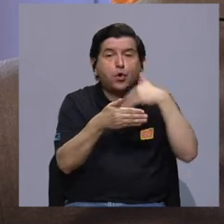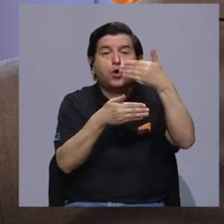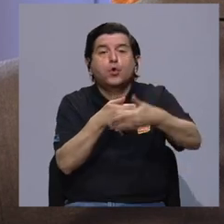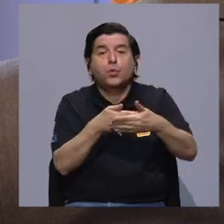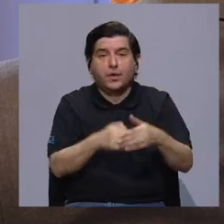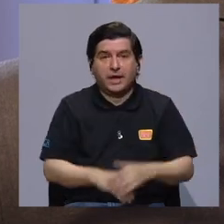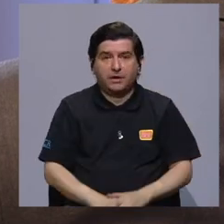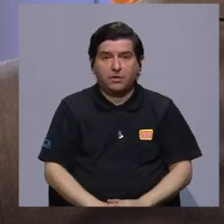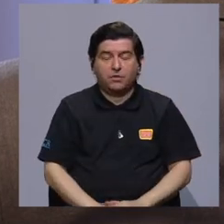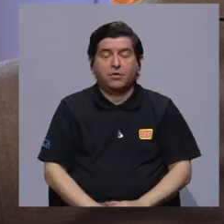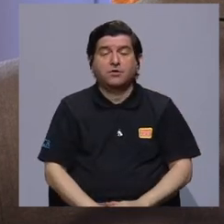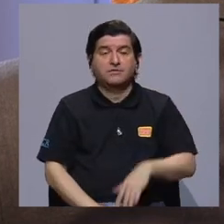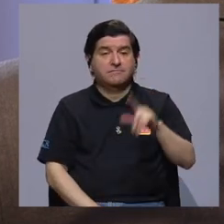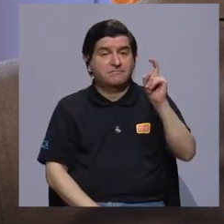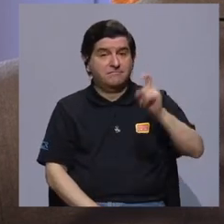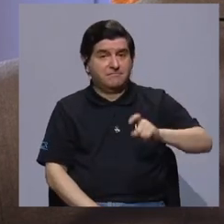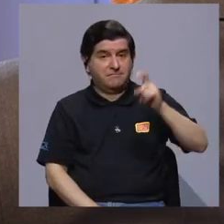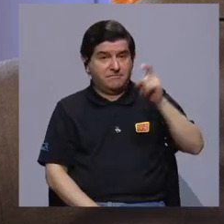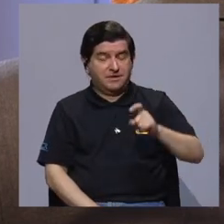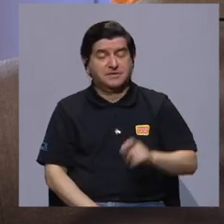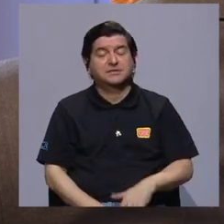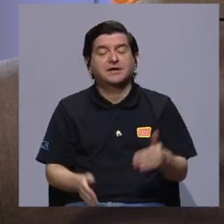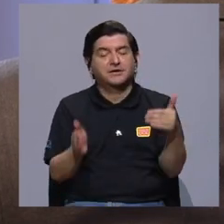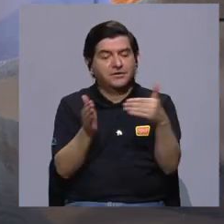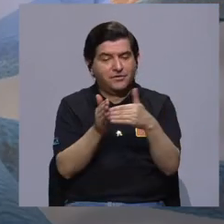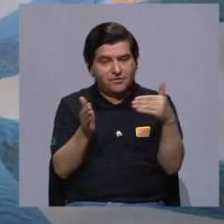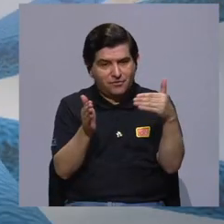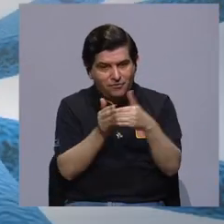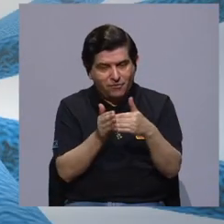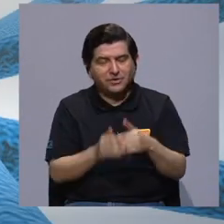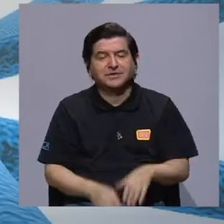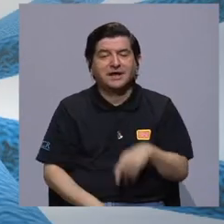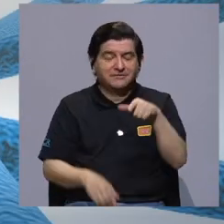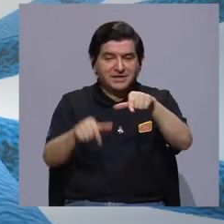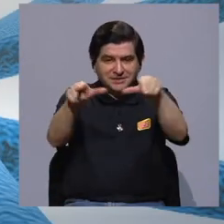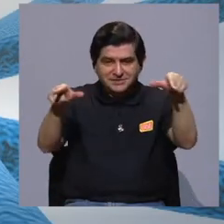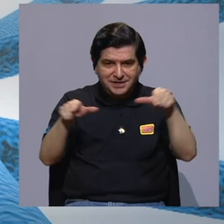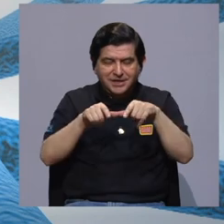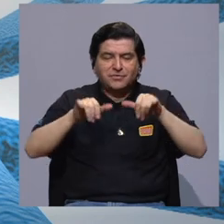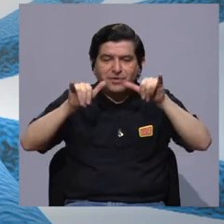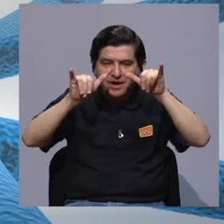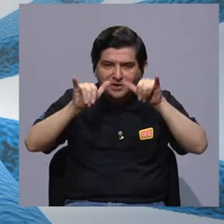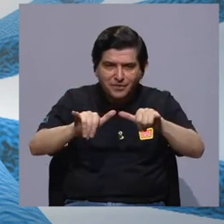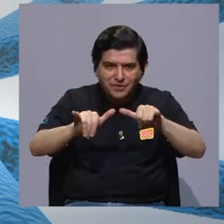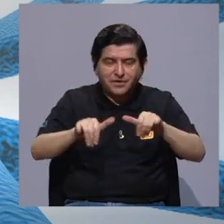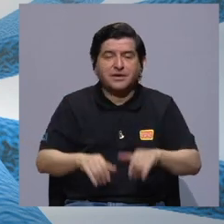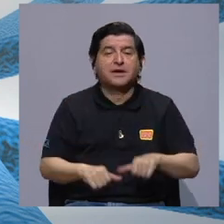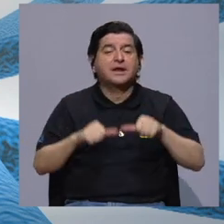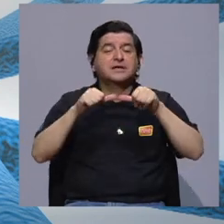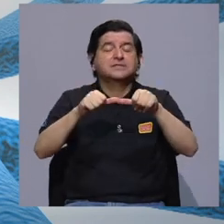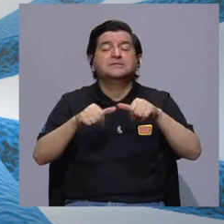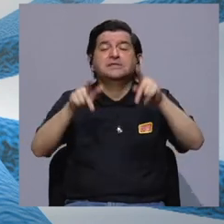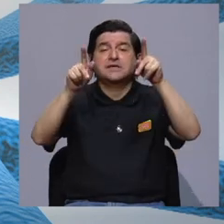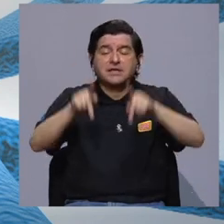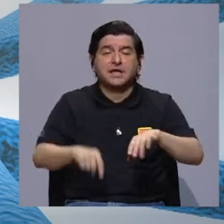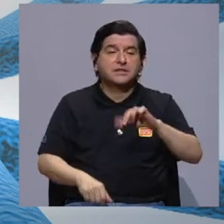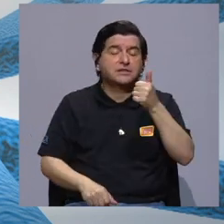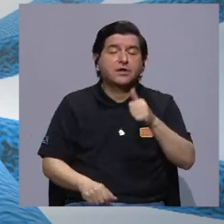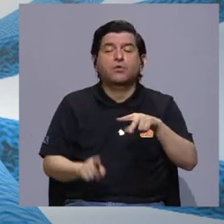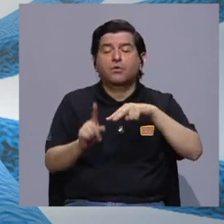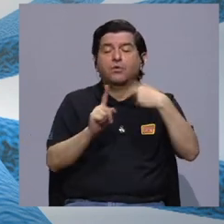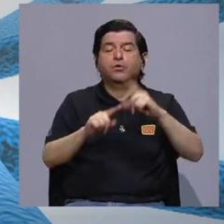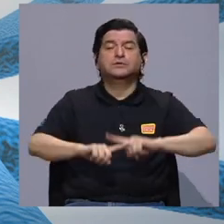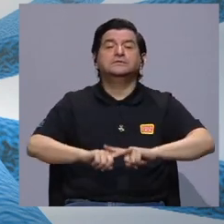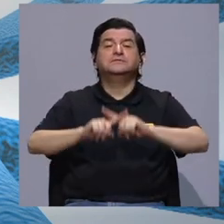y después debe, pues, sí, volver otra vez a la biblioteca, ¿verdad?, guardarse, para que entonces la siguiente persona, con